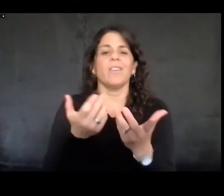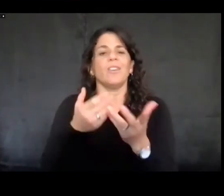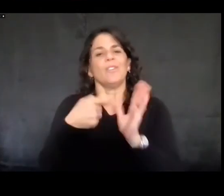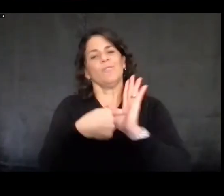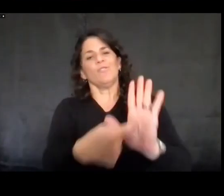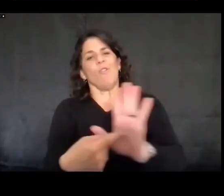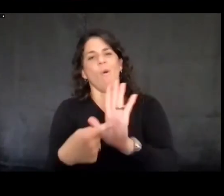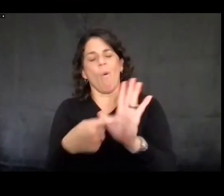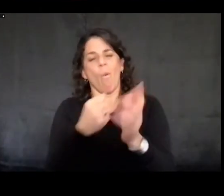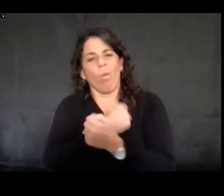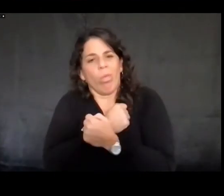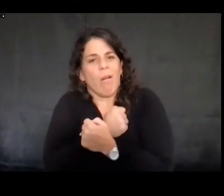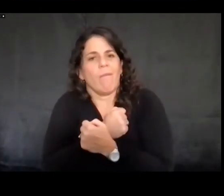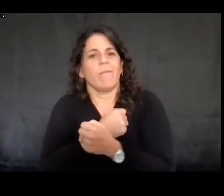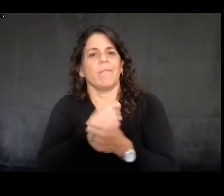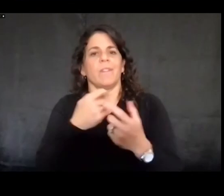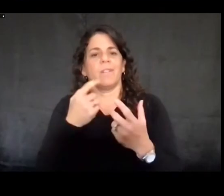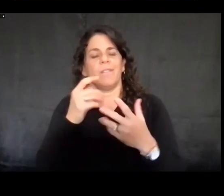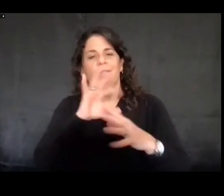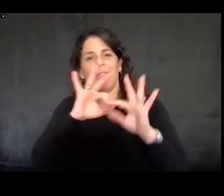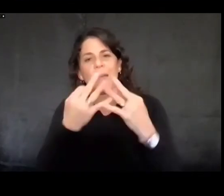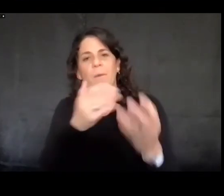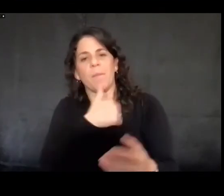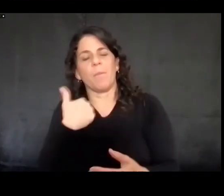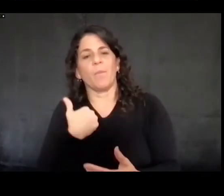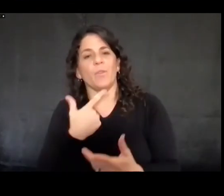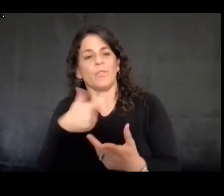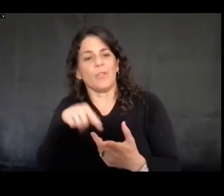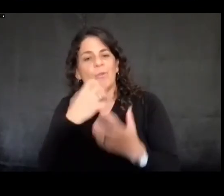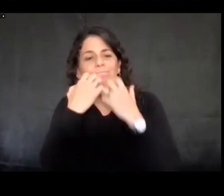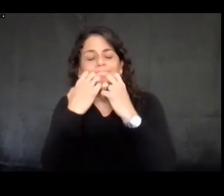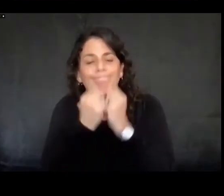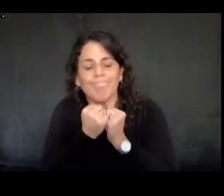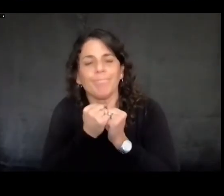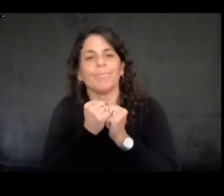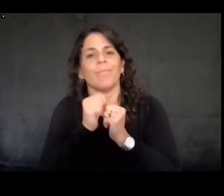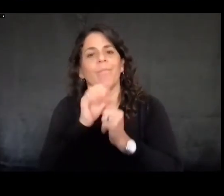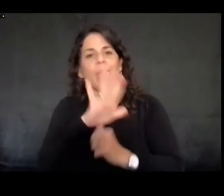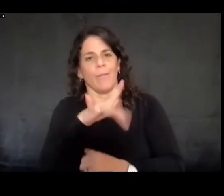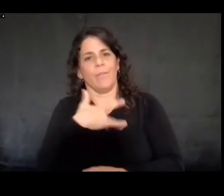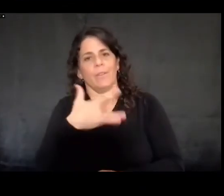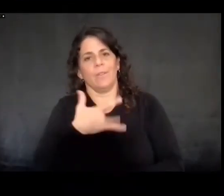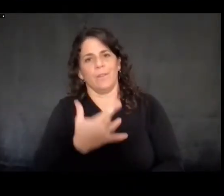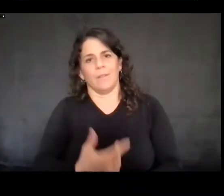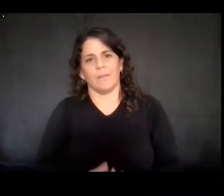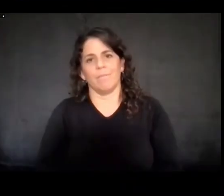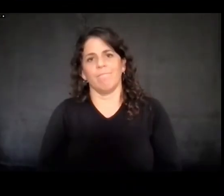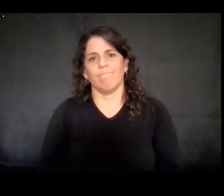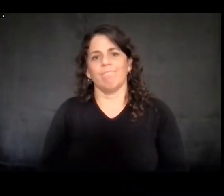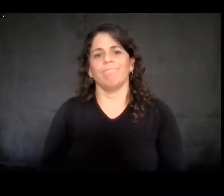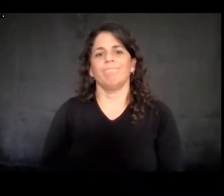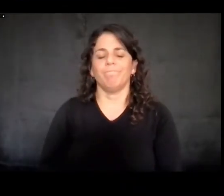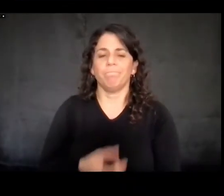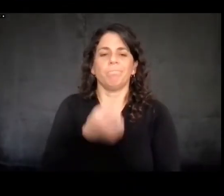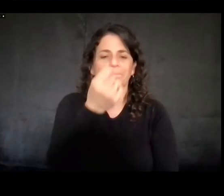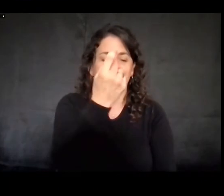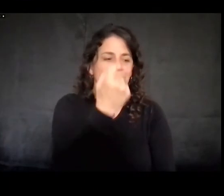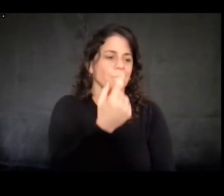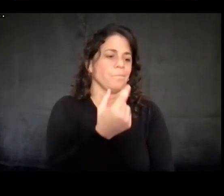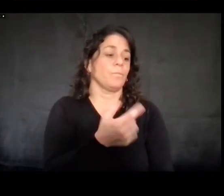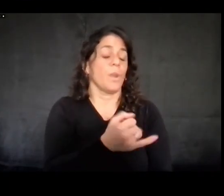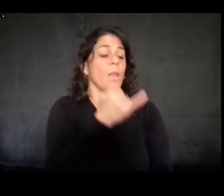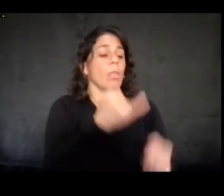eso que están cerca de ustedes pues bien que los que están preocupados con ellos muchas